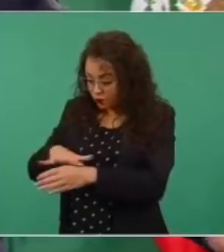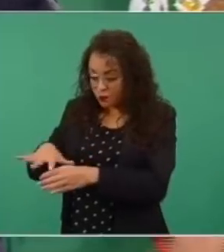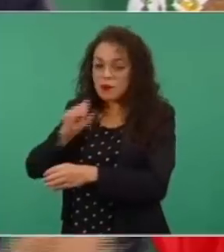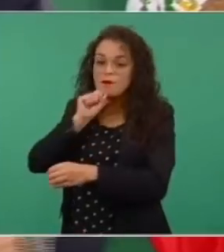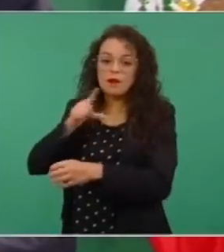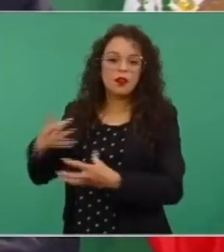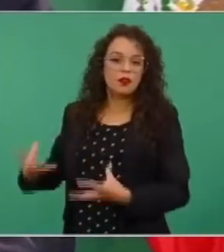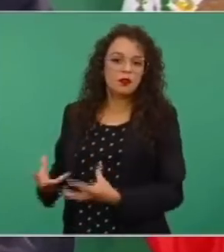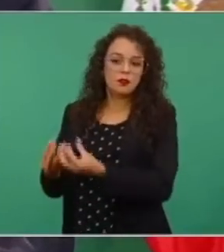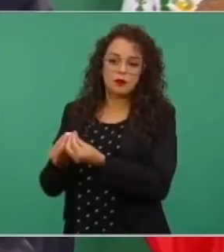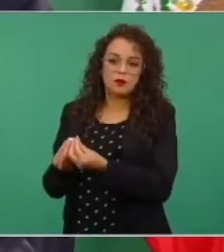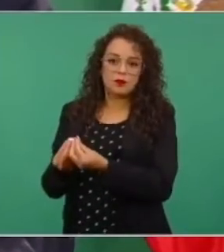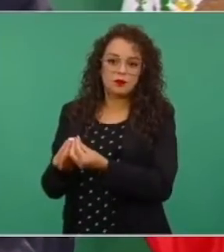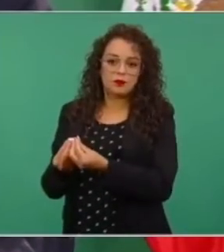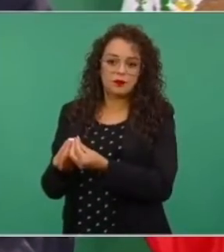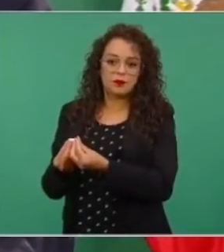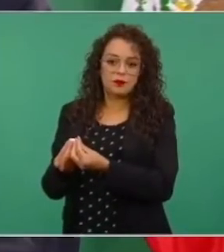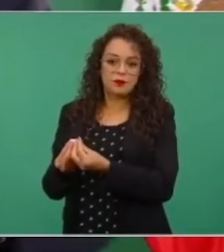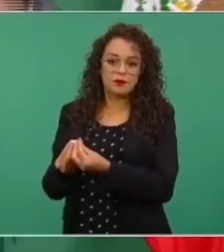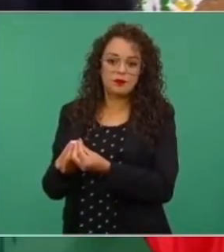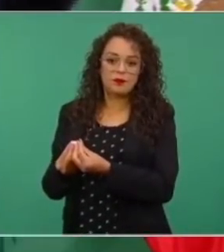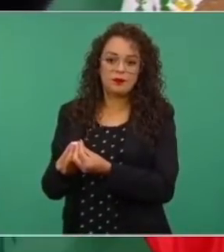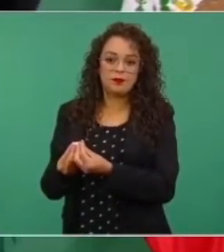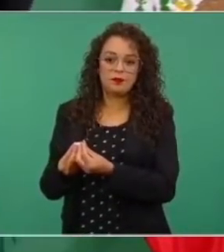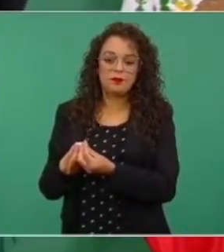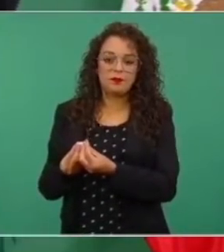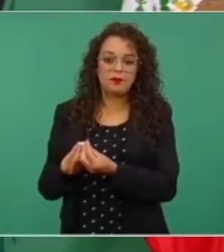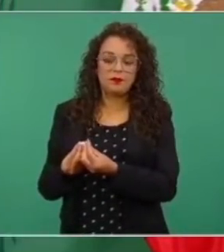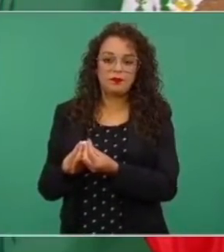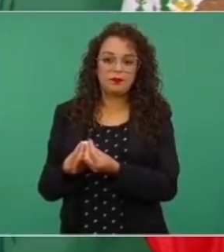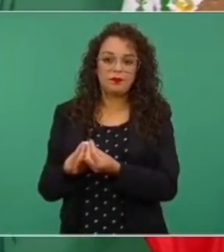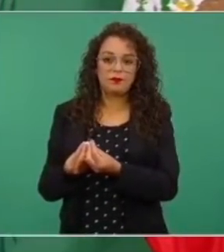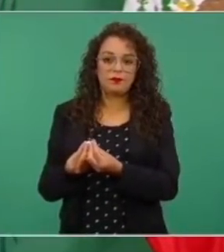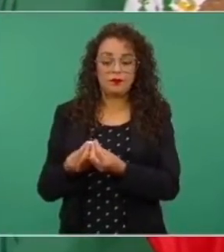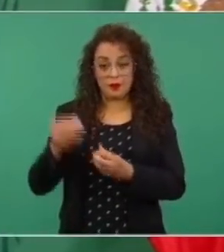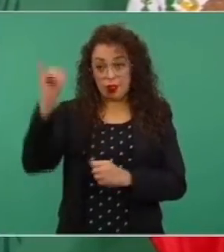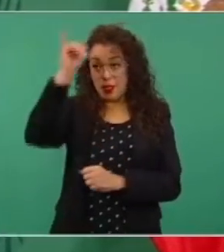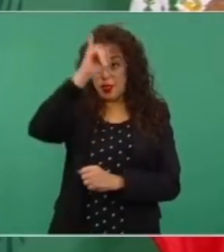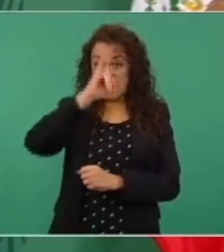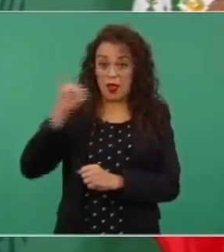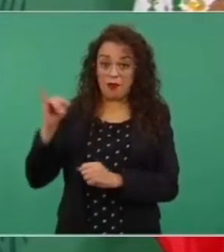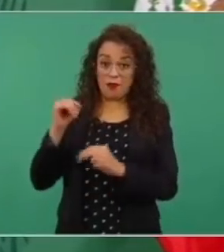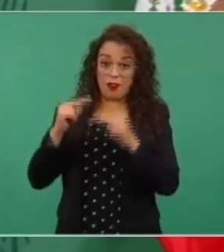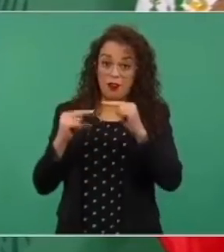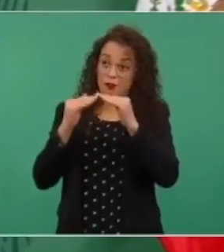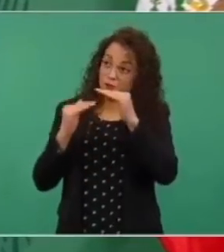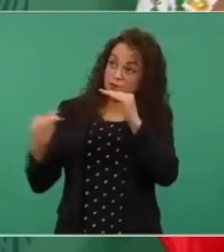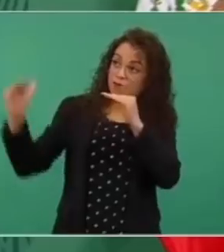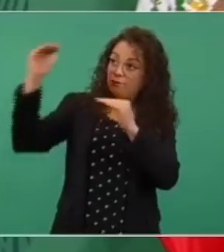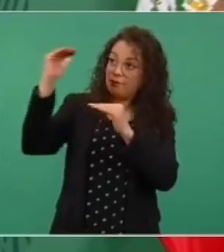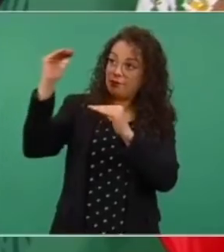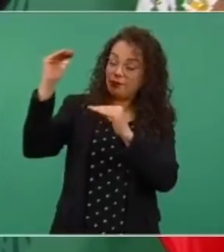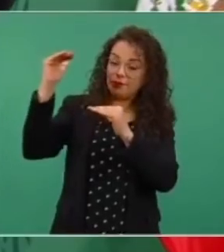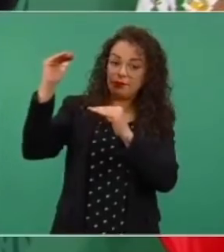de dominación, son los jefes arriba,